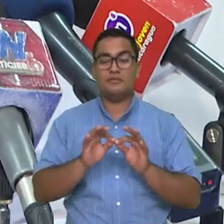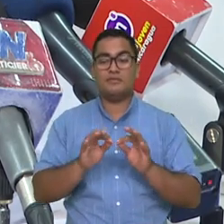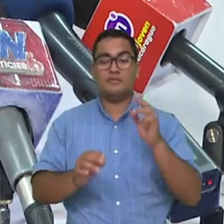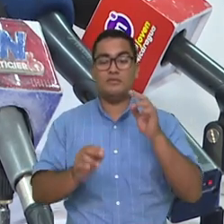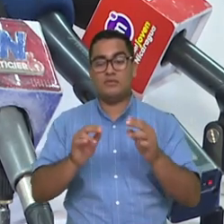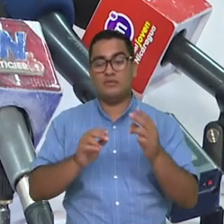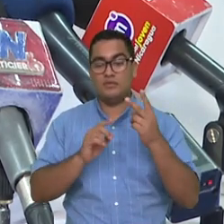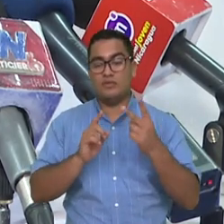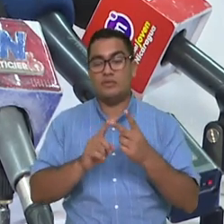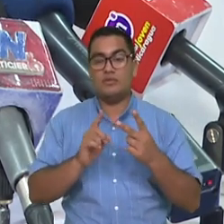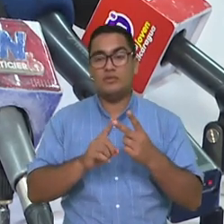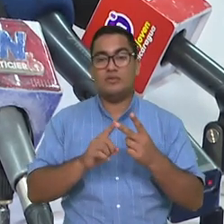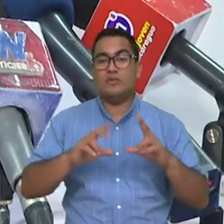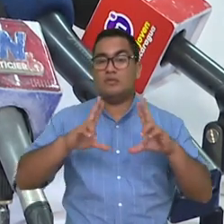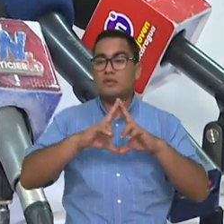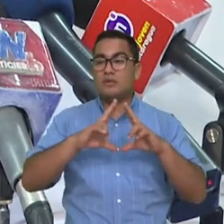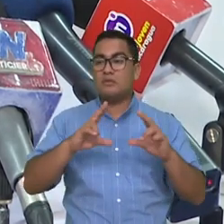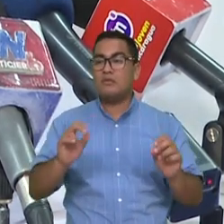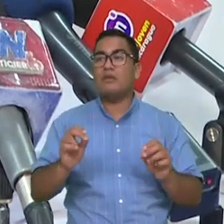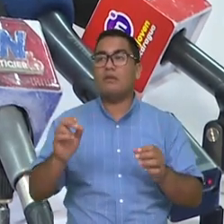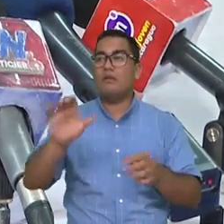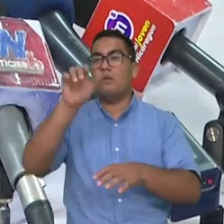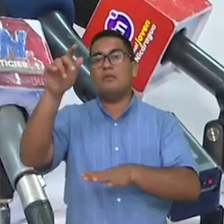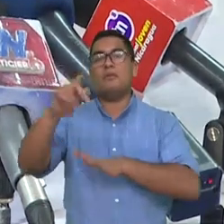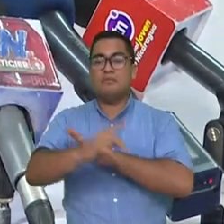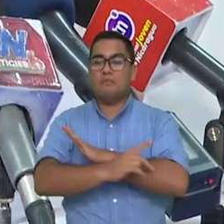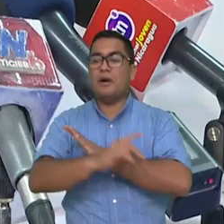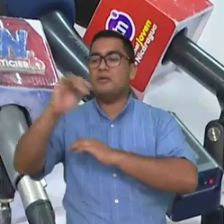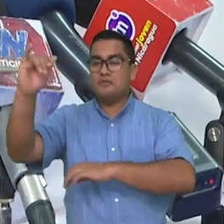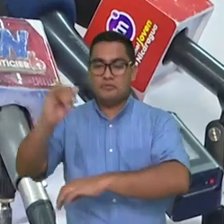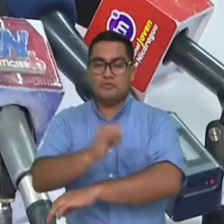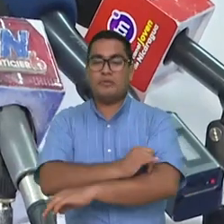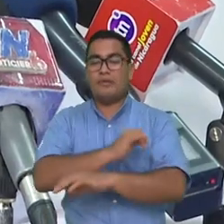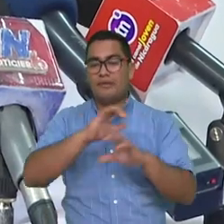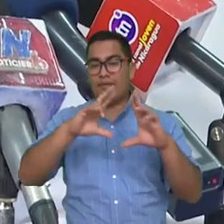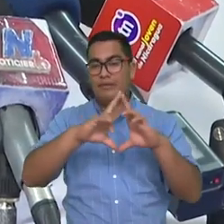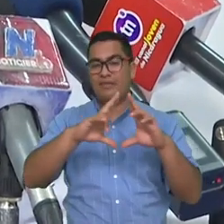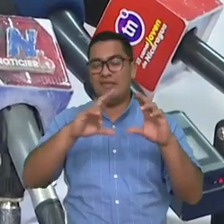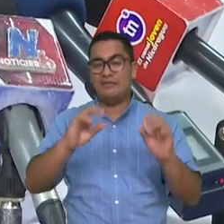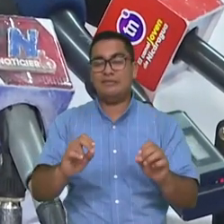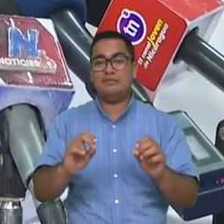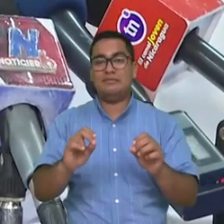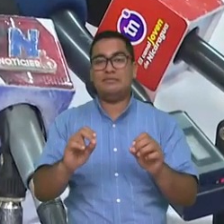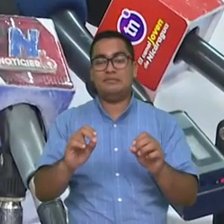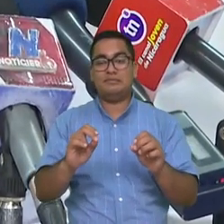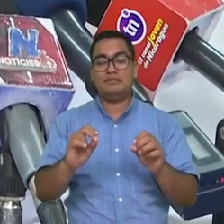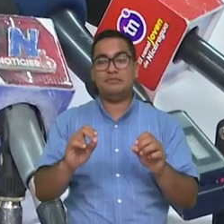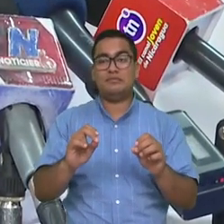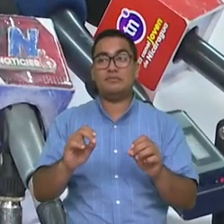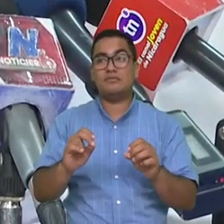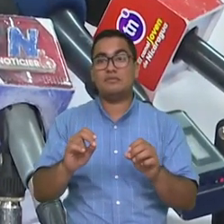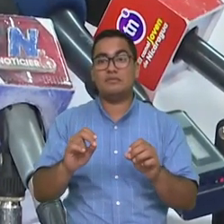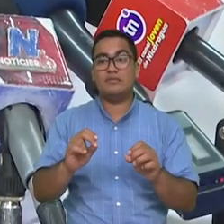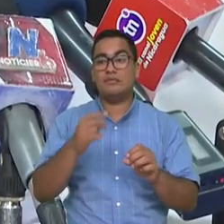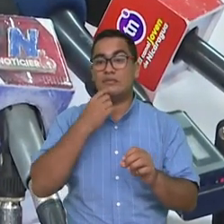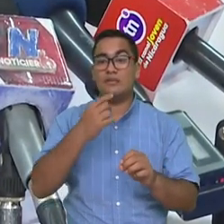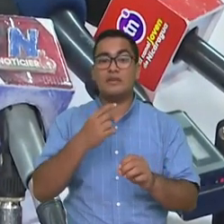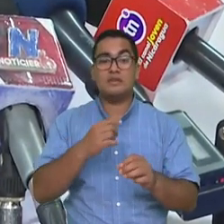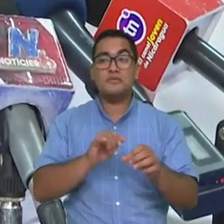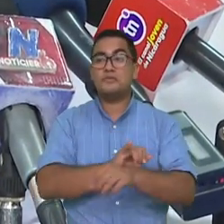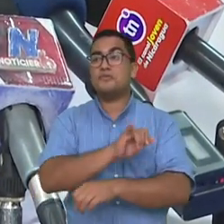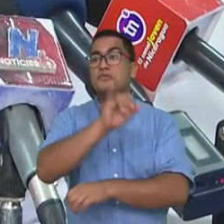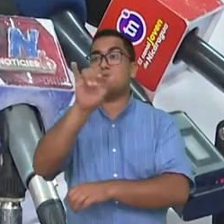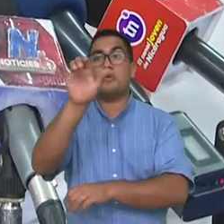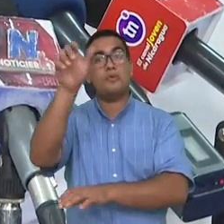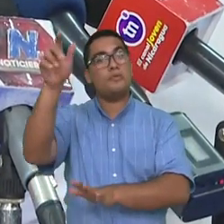2. Tenemos casos importados, ¿verdad?, que han venido de otros países, que han salido fuera del país, que